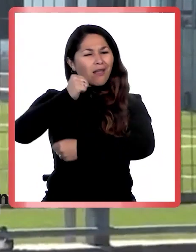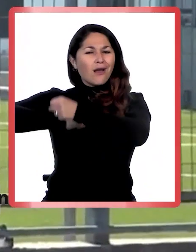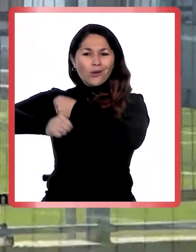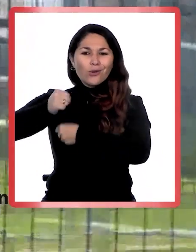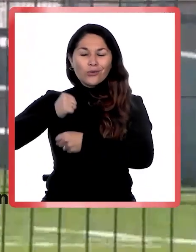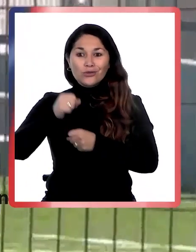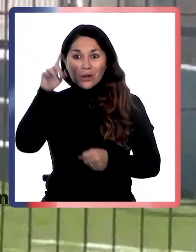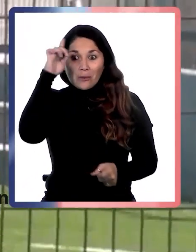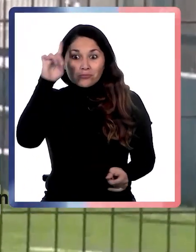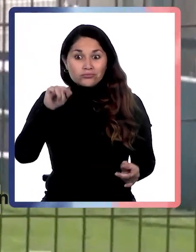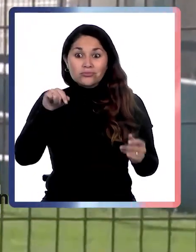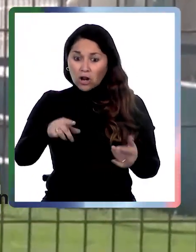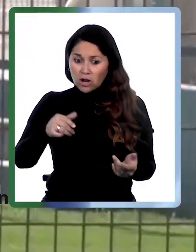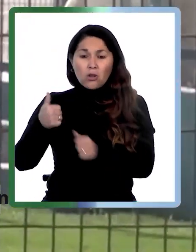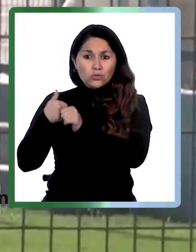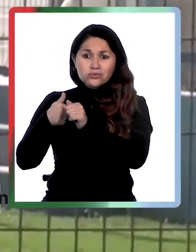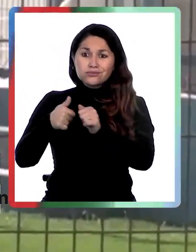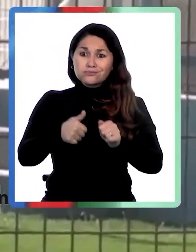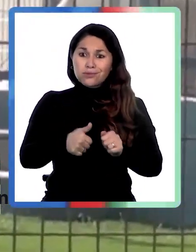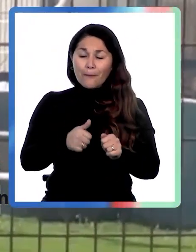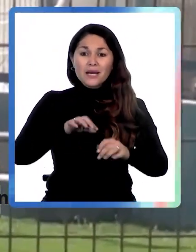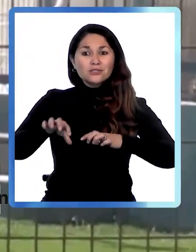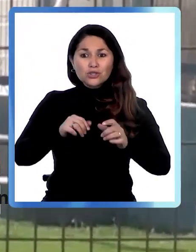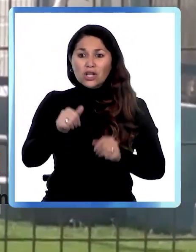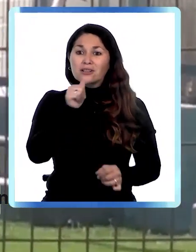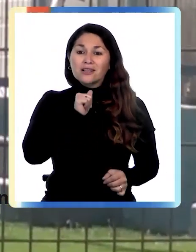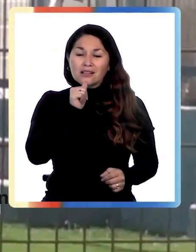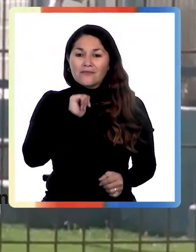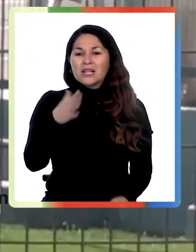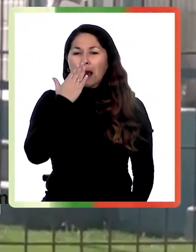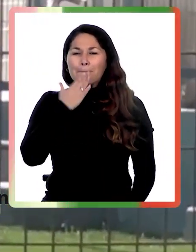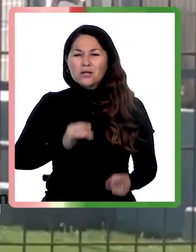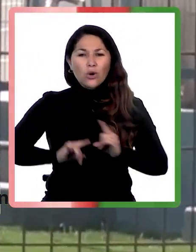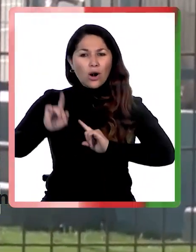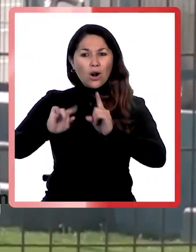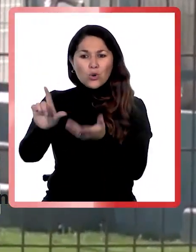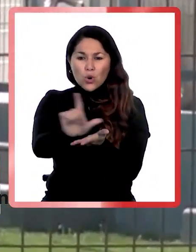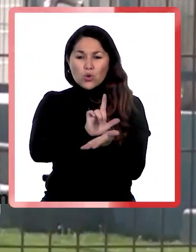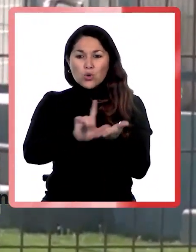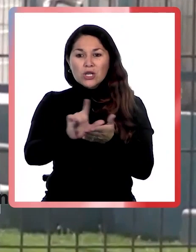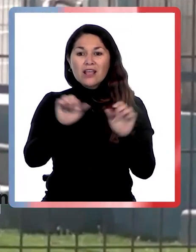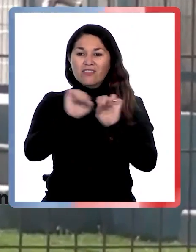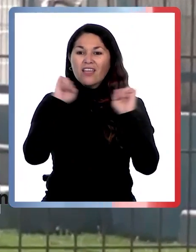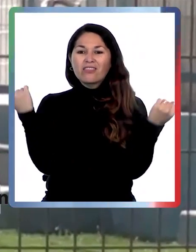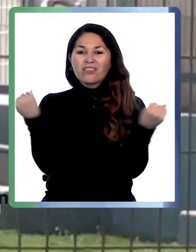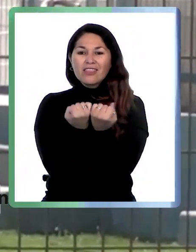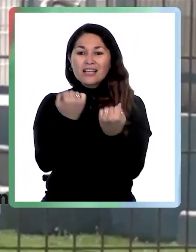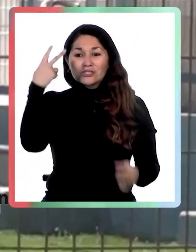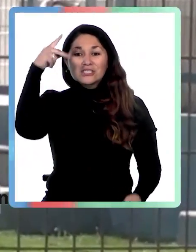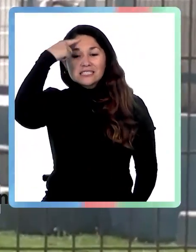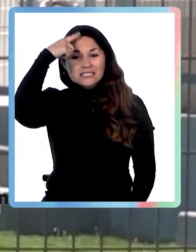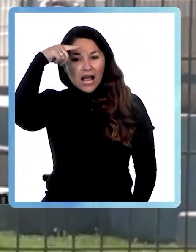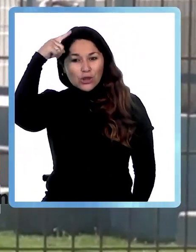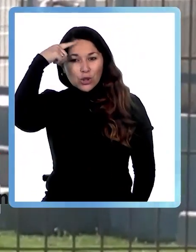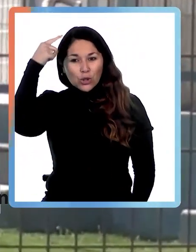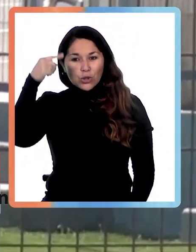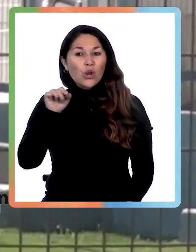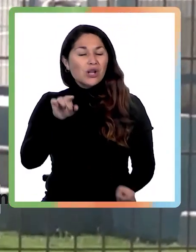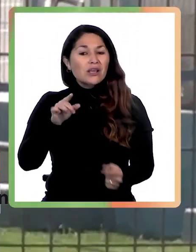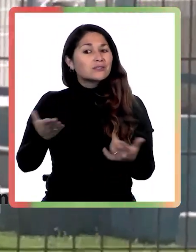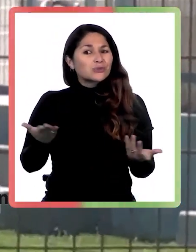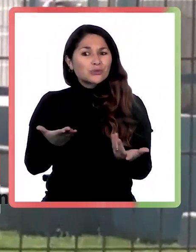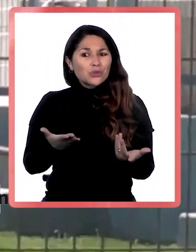mejor dicho años sin embargo Aún existen etapas que cumplir como el mejoramiento de algunas áreas del estadio de San Antonio para lograr su